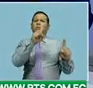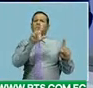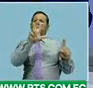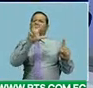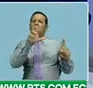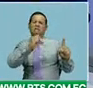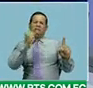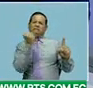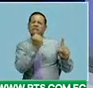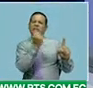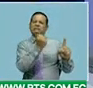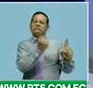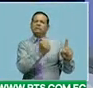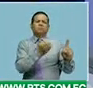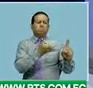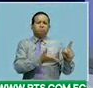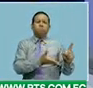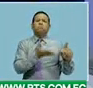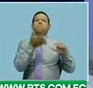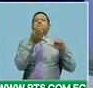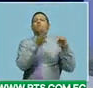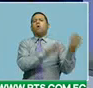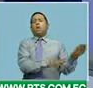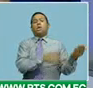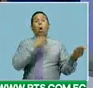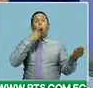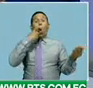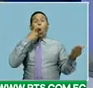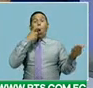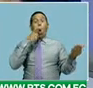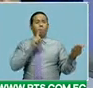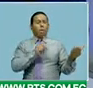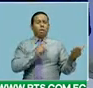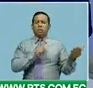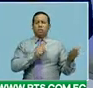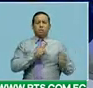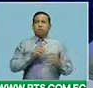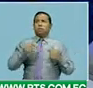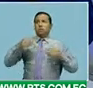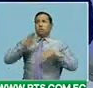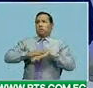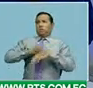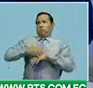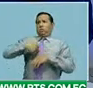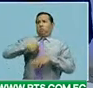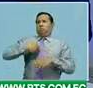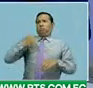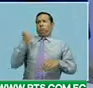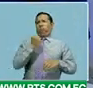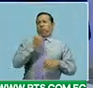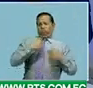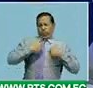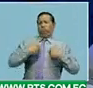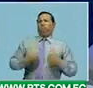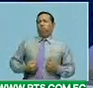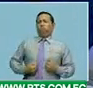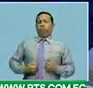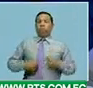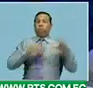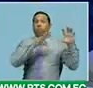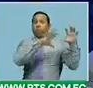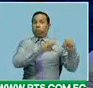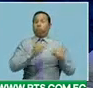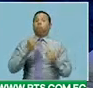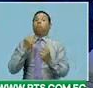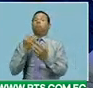hombre quien fue encontrado en el lugar del hecho se declaró culpable de ese crimen. El aprehendido enfrenta cargos